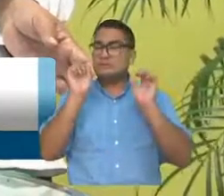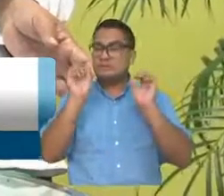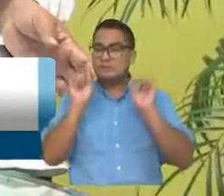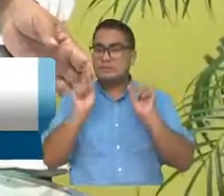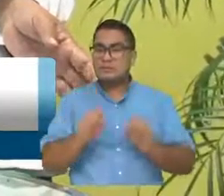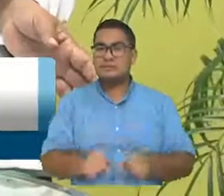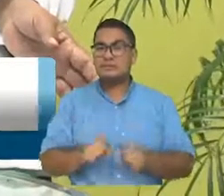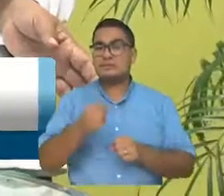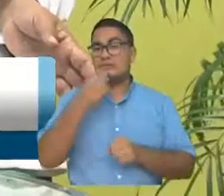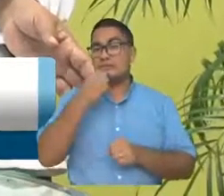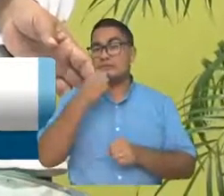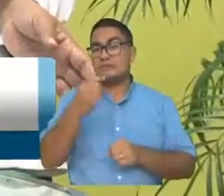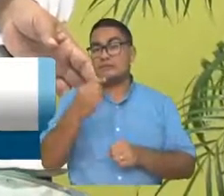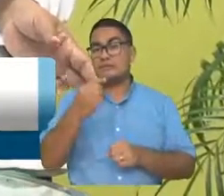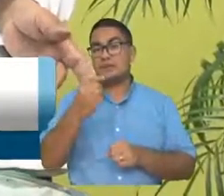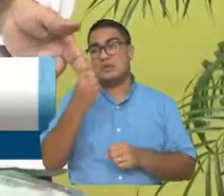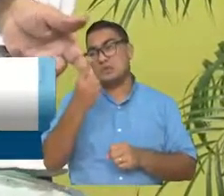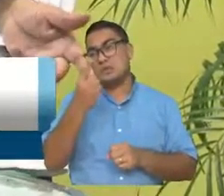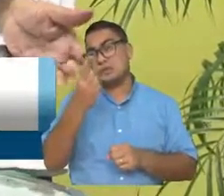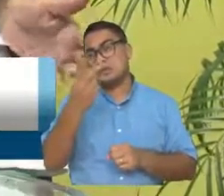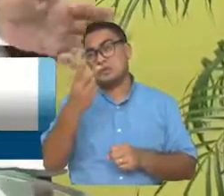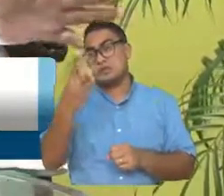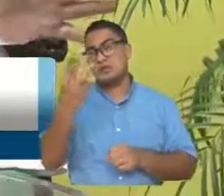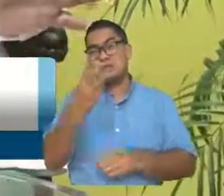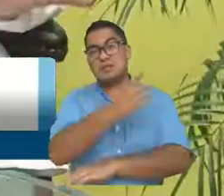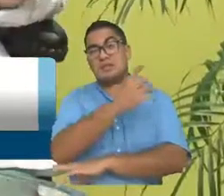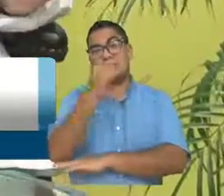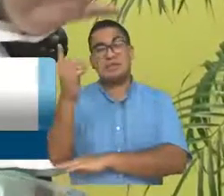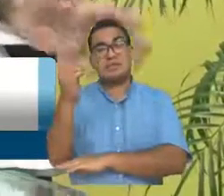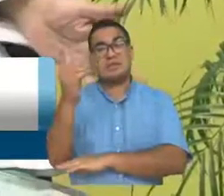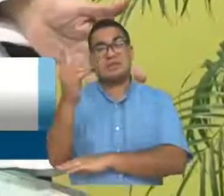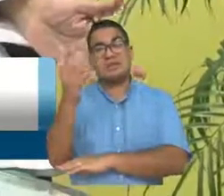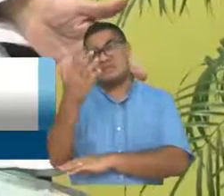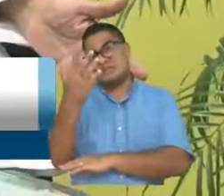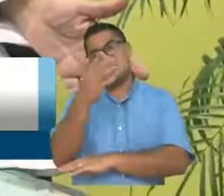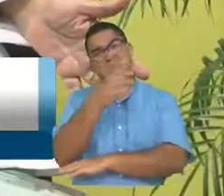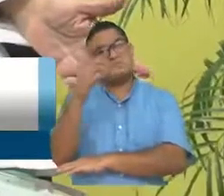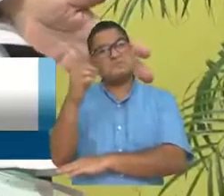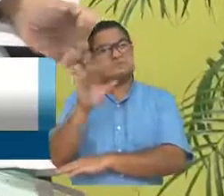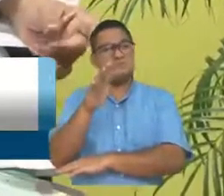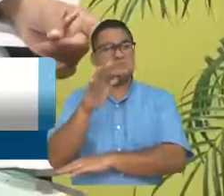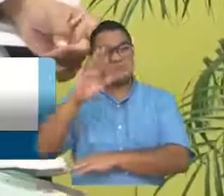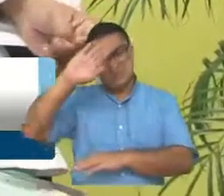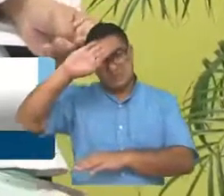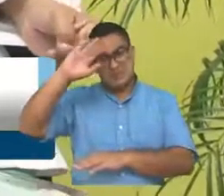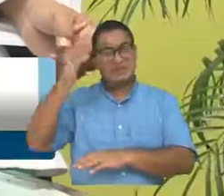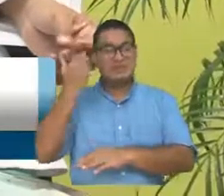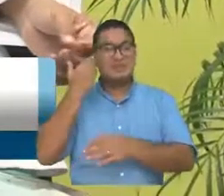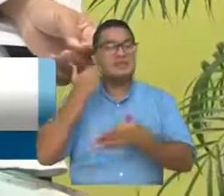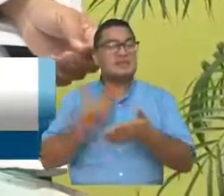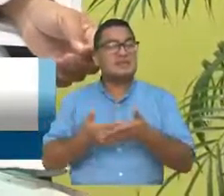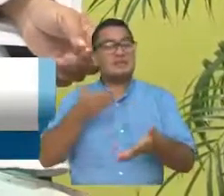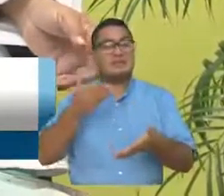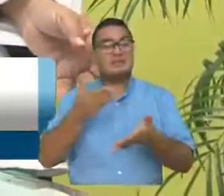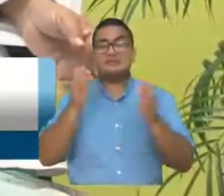hasta ser alta, 38, 39 grados